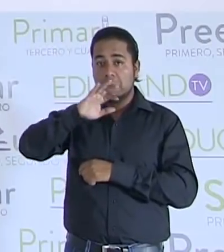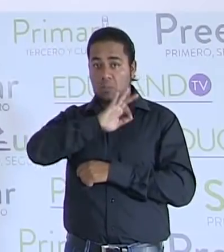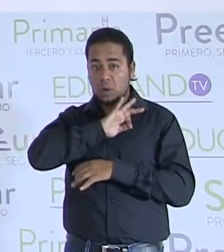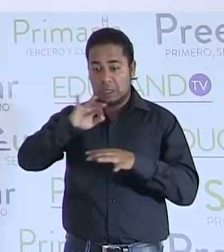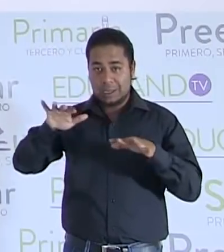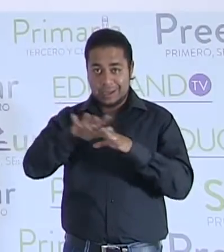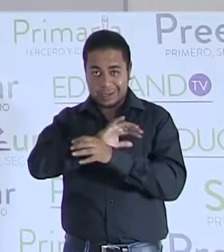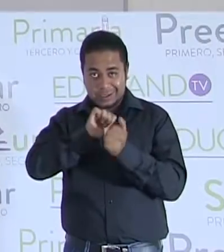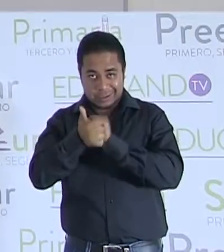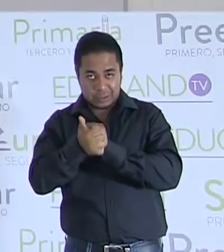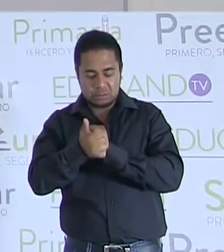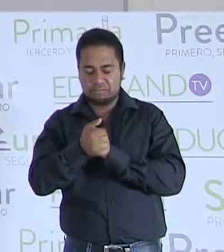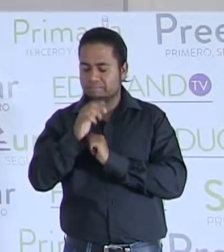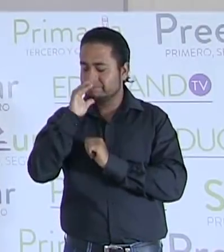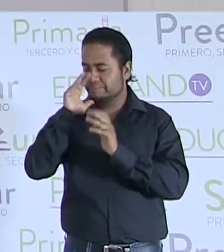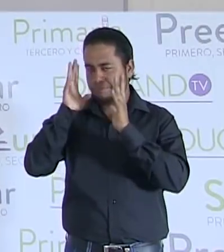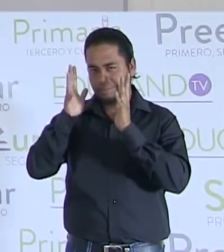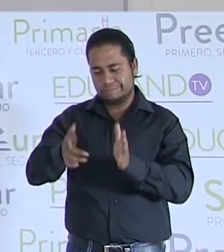corregirse.